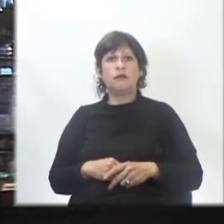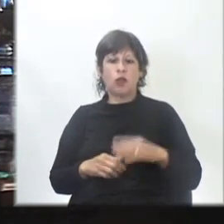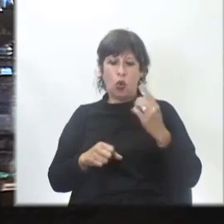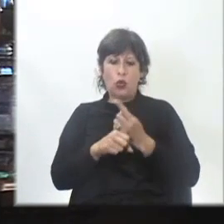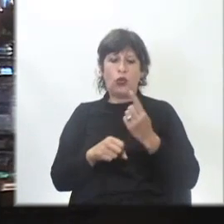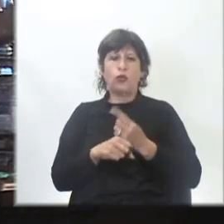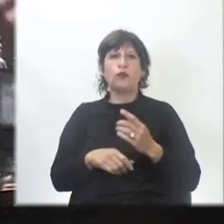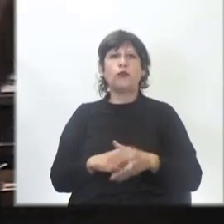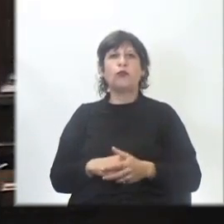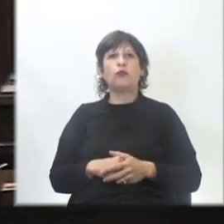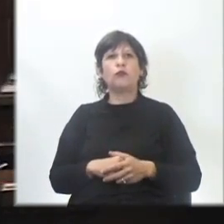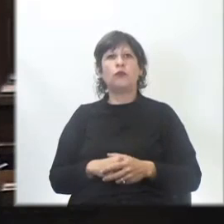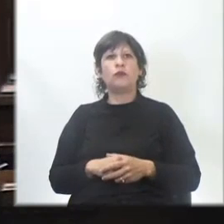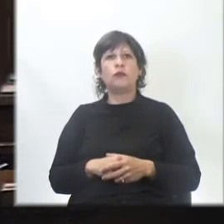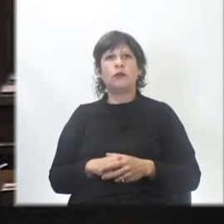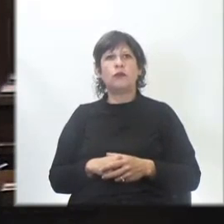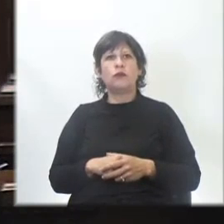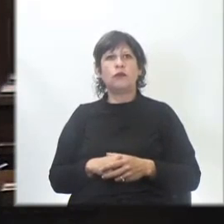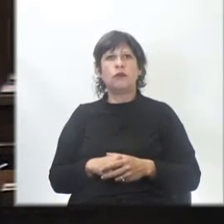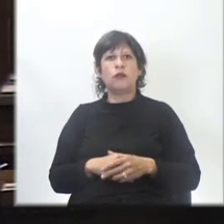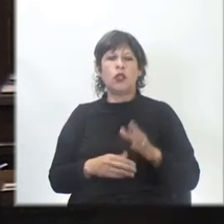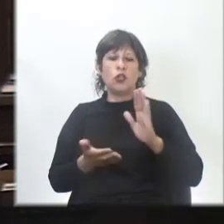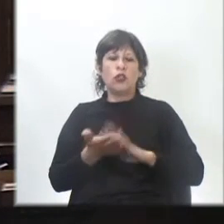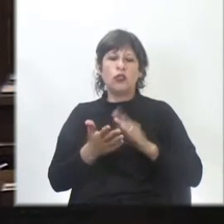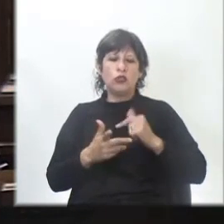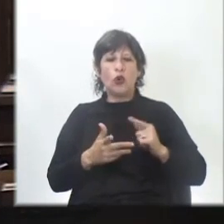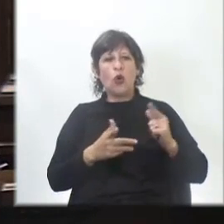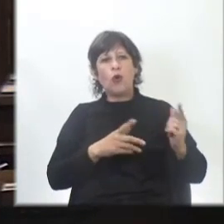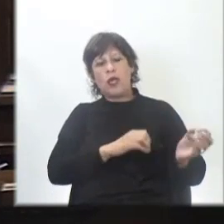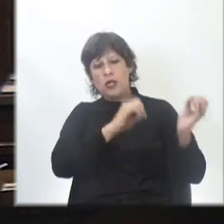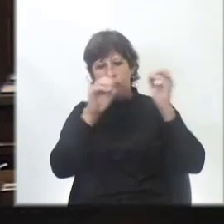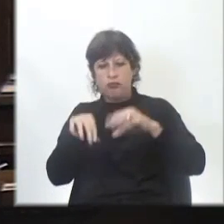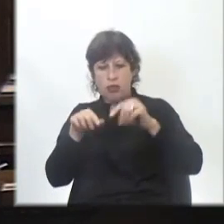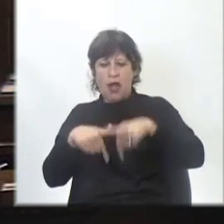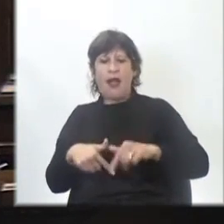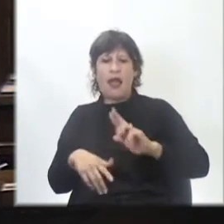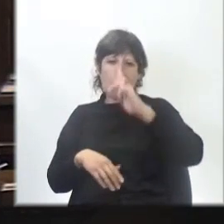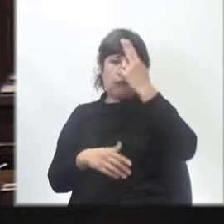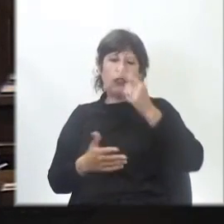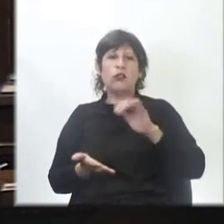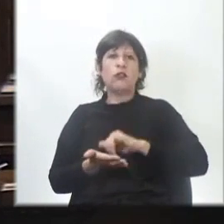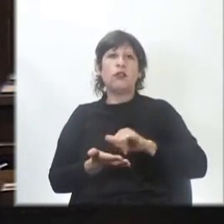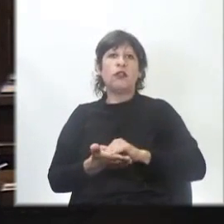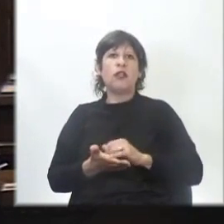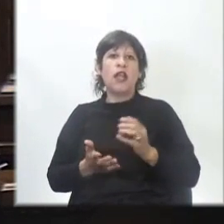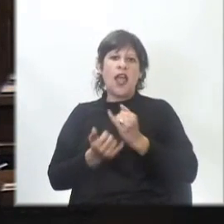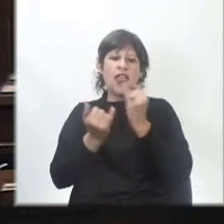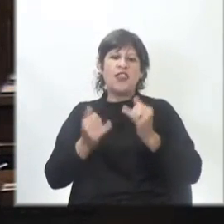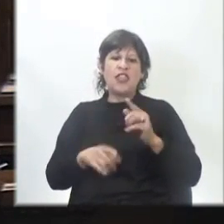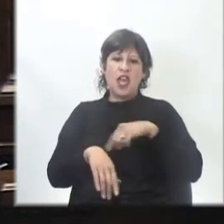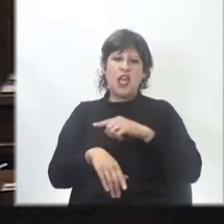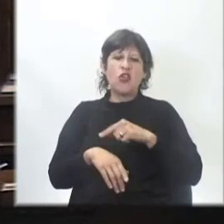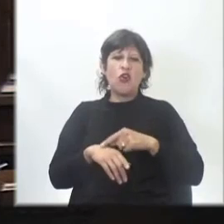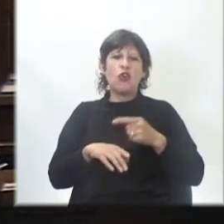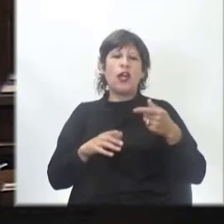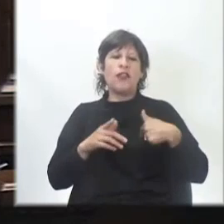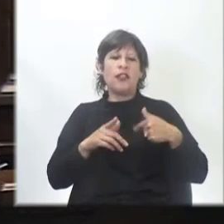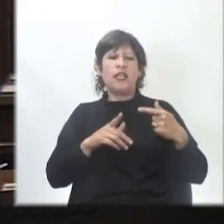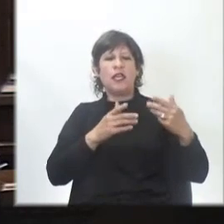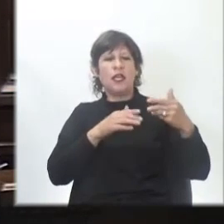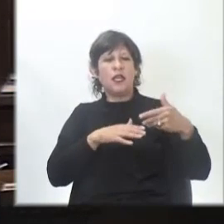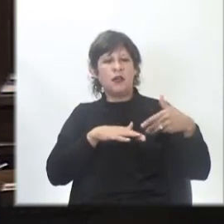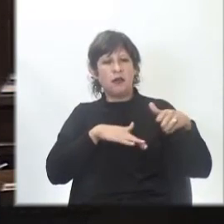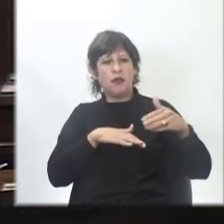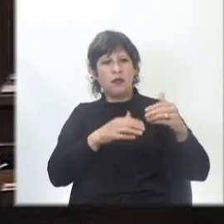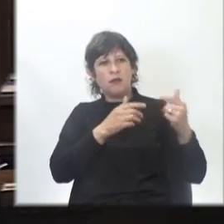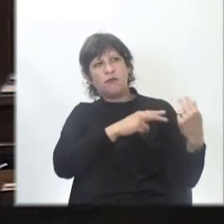Pregunta 1. En cuanto al traslado de los aviones hacia Uruguay, día y hora de partida de cada una de las aeronaves desde España a Uruguay